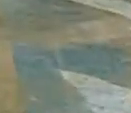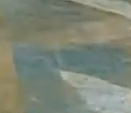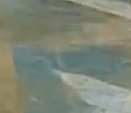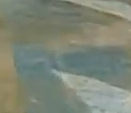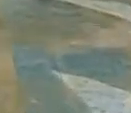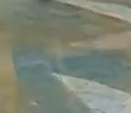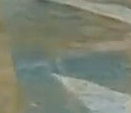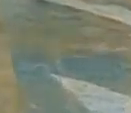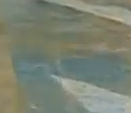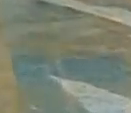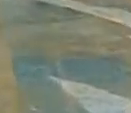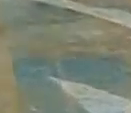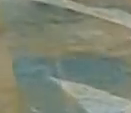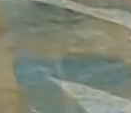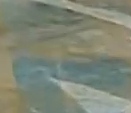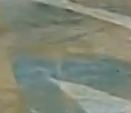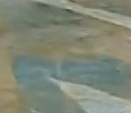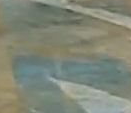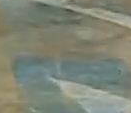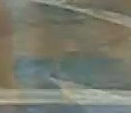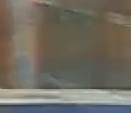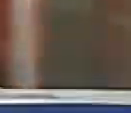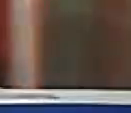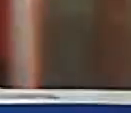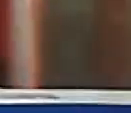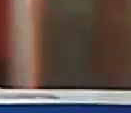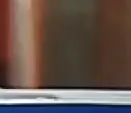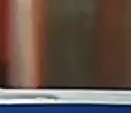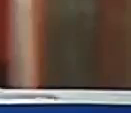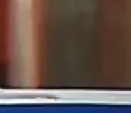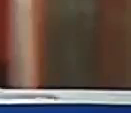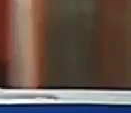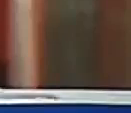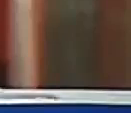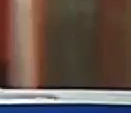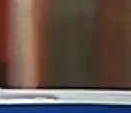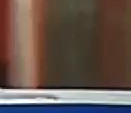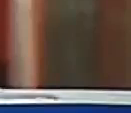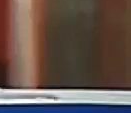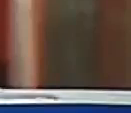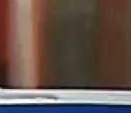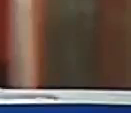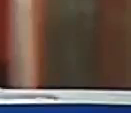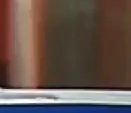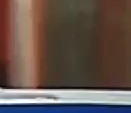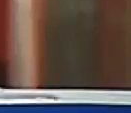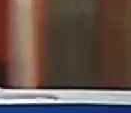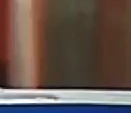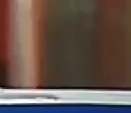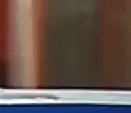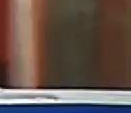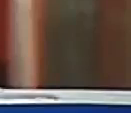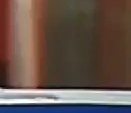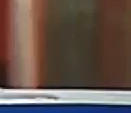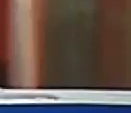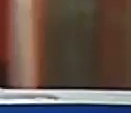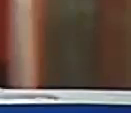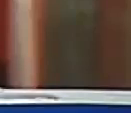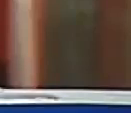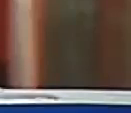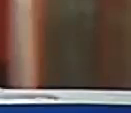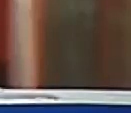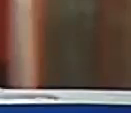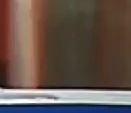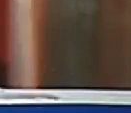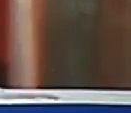Café, café sabroso. Bueno, qué buenas noticias, ¿verdad? La